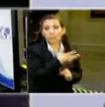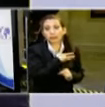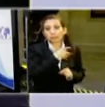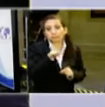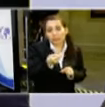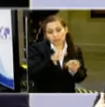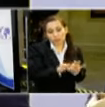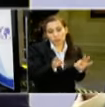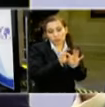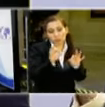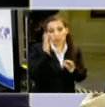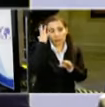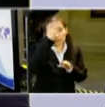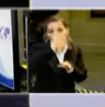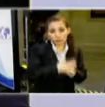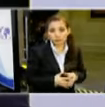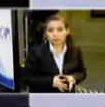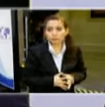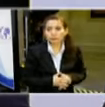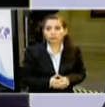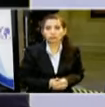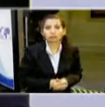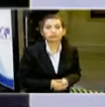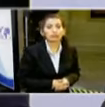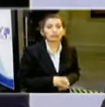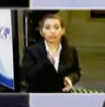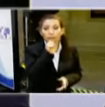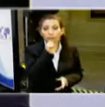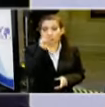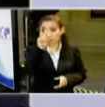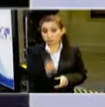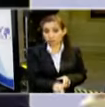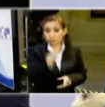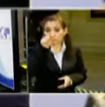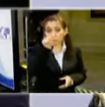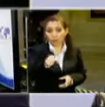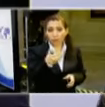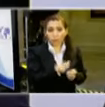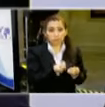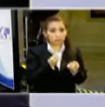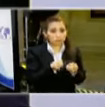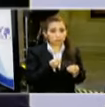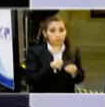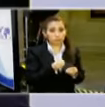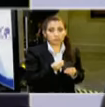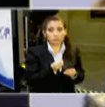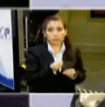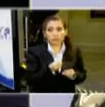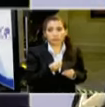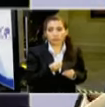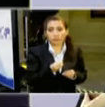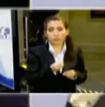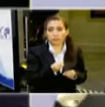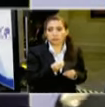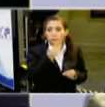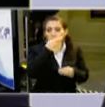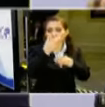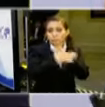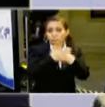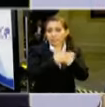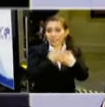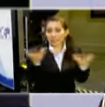impere en el futuro. Ciertamente, y coincido mucho con el llamado que